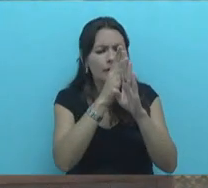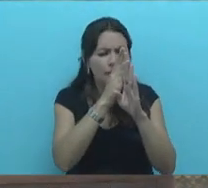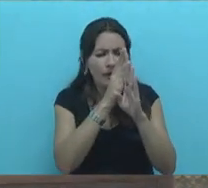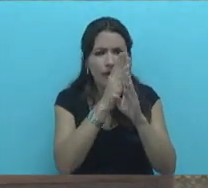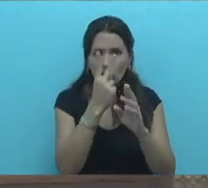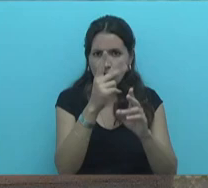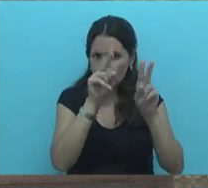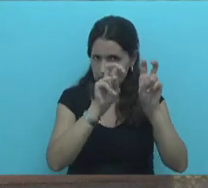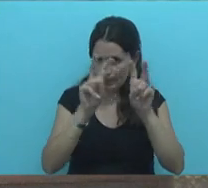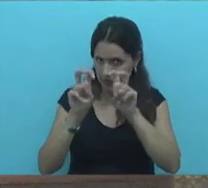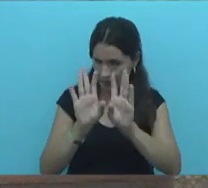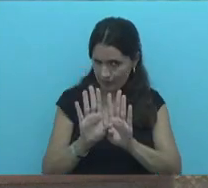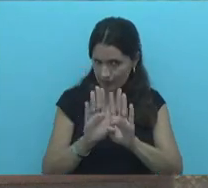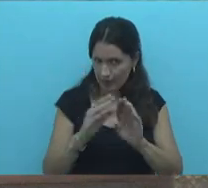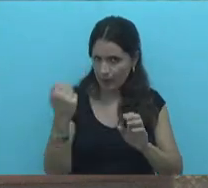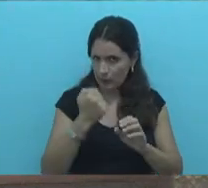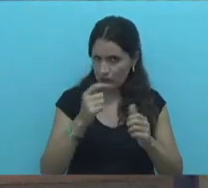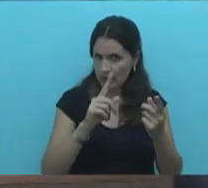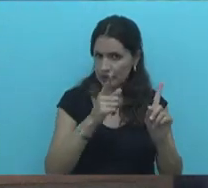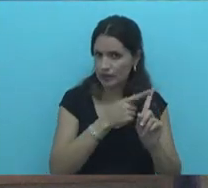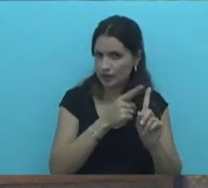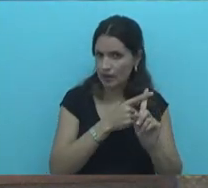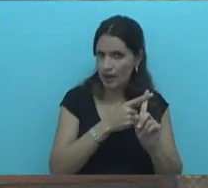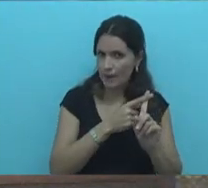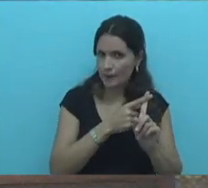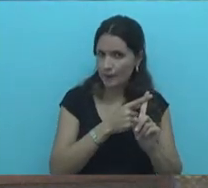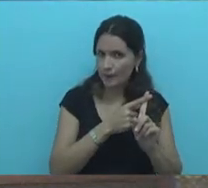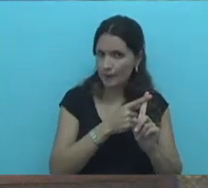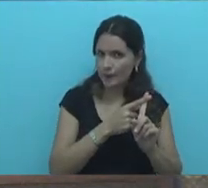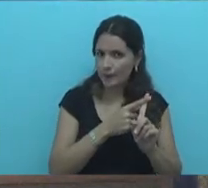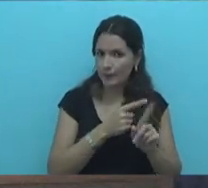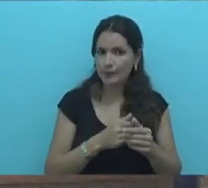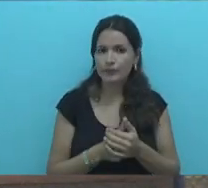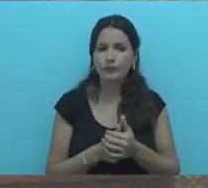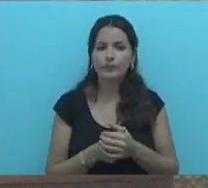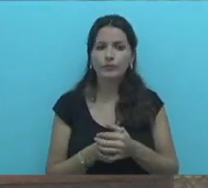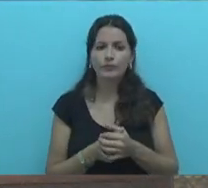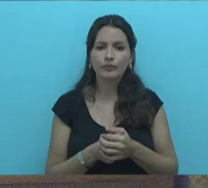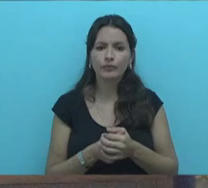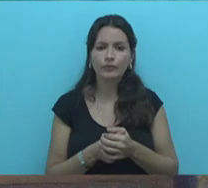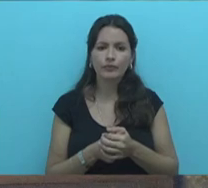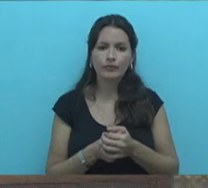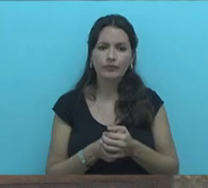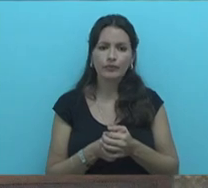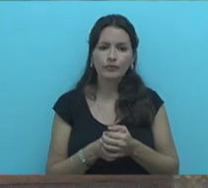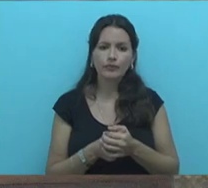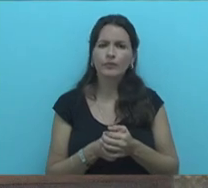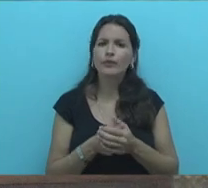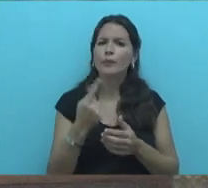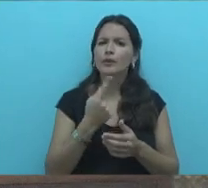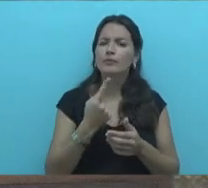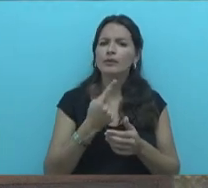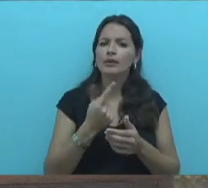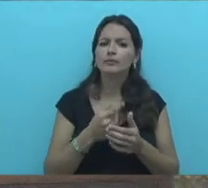que se dijo aquí, que nosotros íbamos a hacer mención. Nadie mejor que nosotros para tener total libertad de conciencia para decir